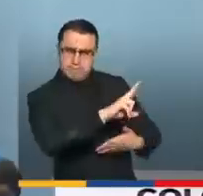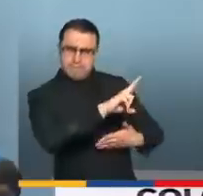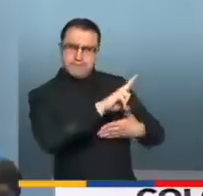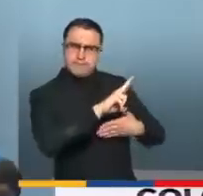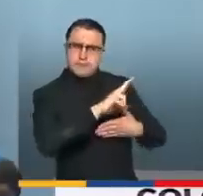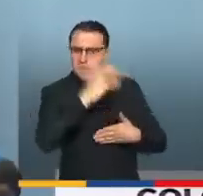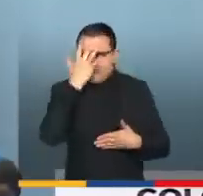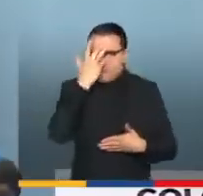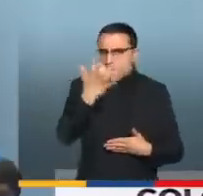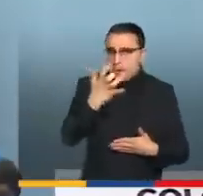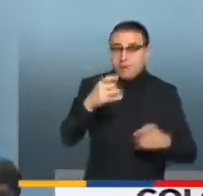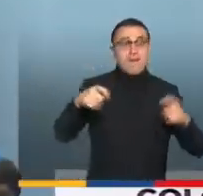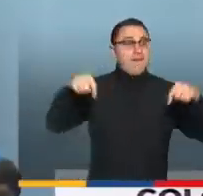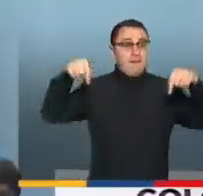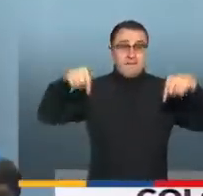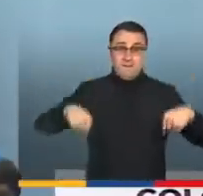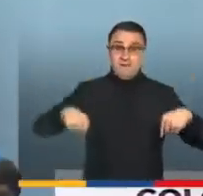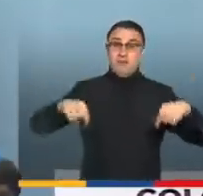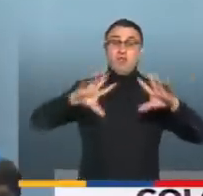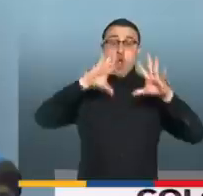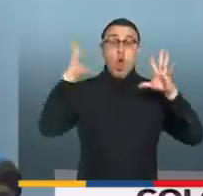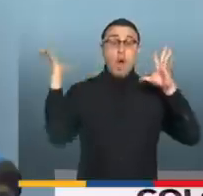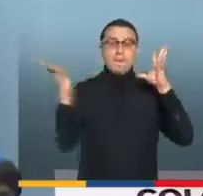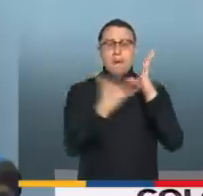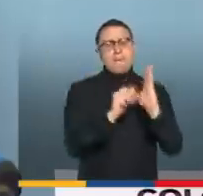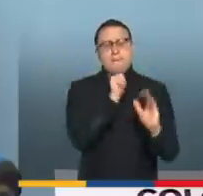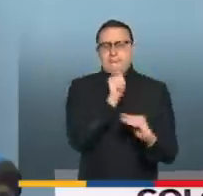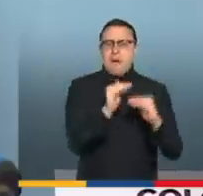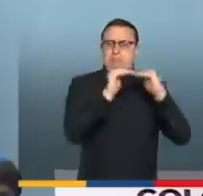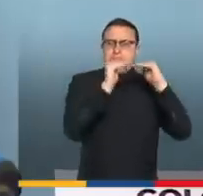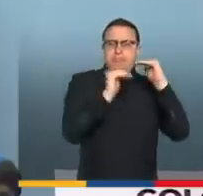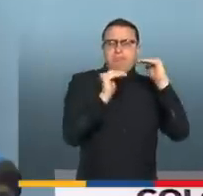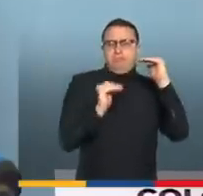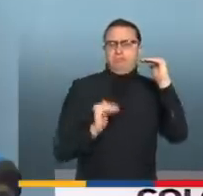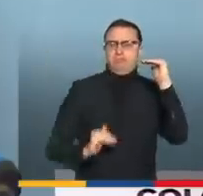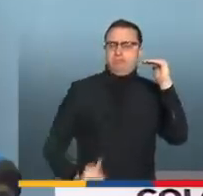es la región más desigual del mundo.